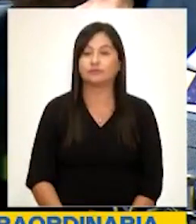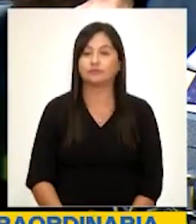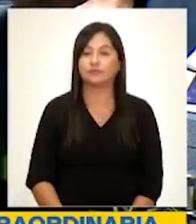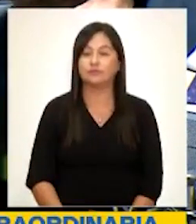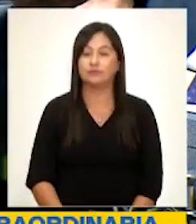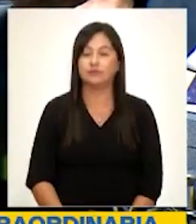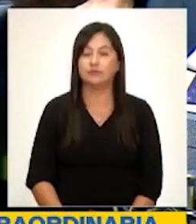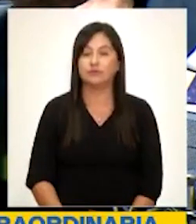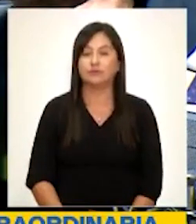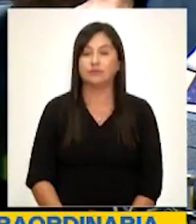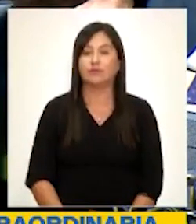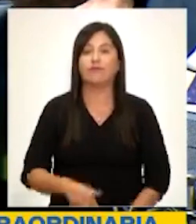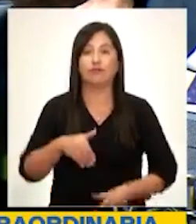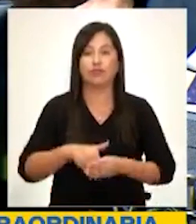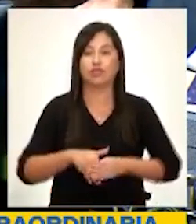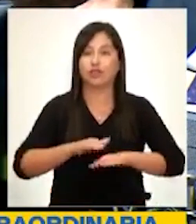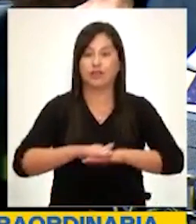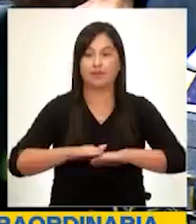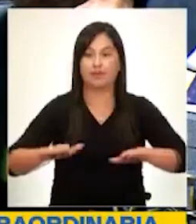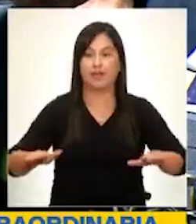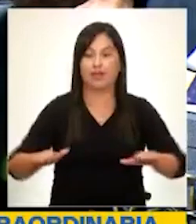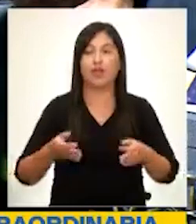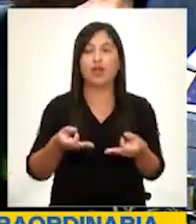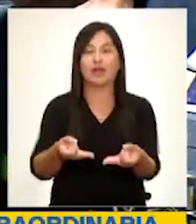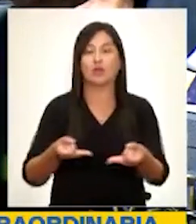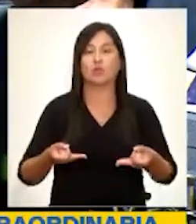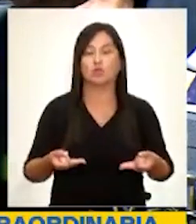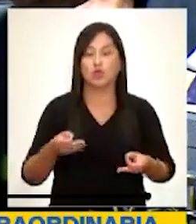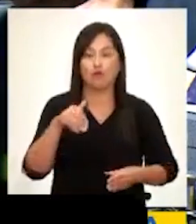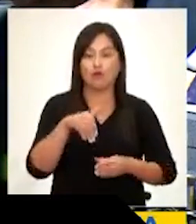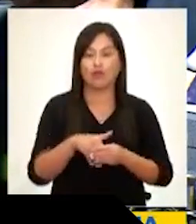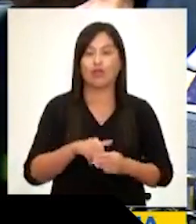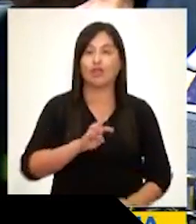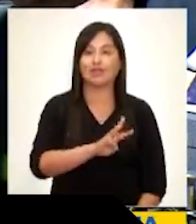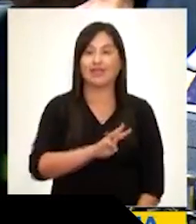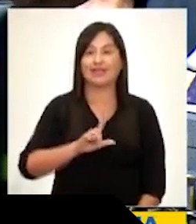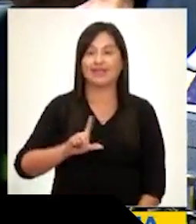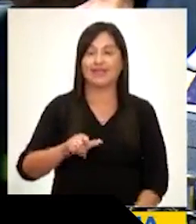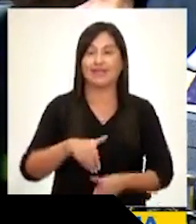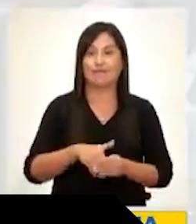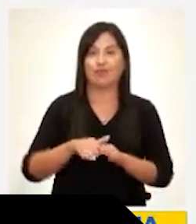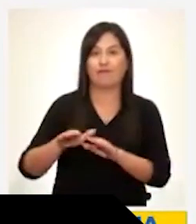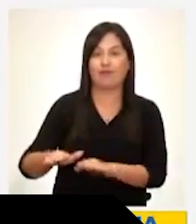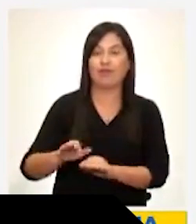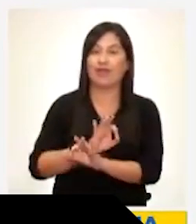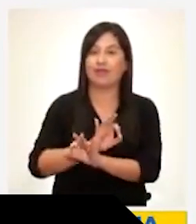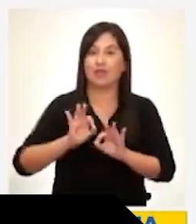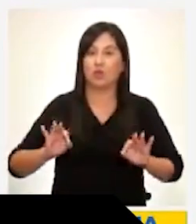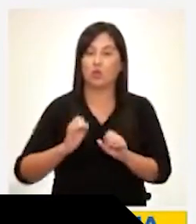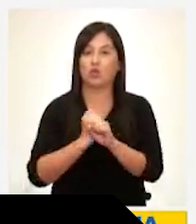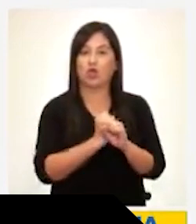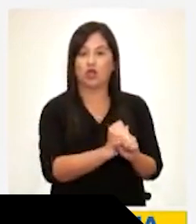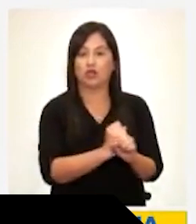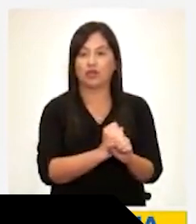reportados como desconocidos el proyecto de ley también crea el programa de garantías de apoyo al sobreendeudamiento que tiene por objetivo que